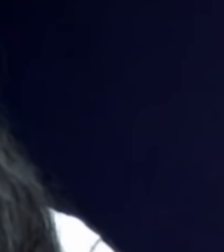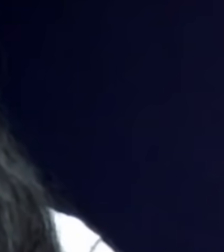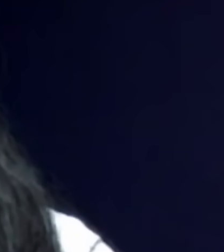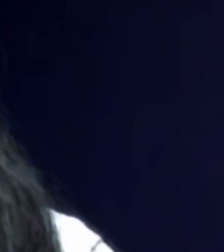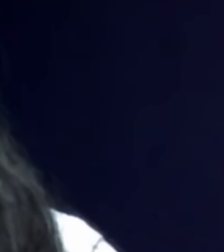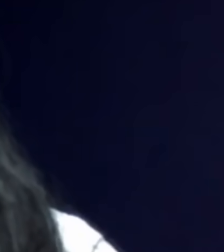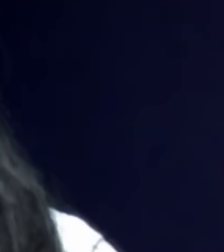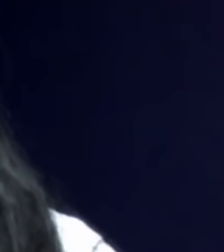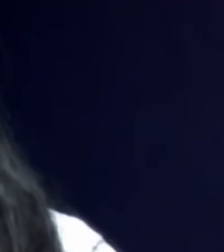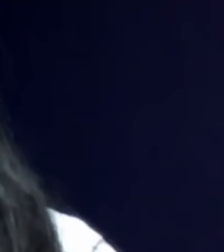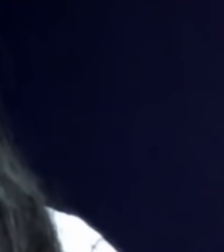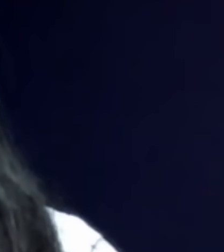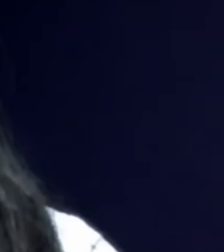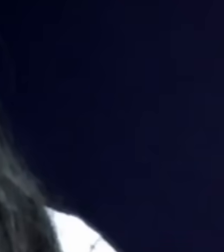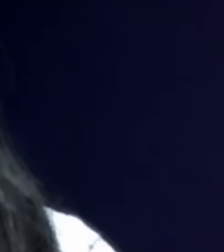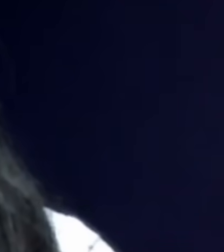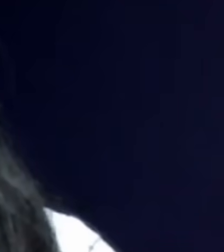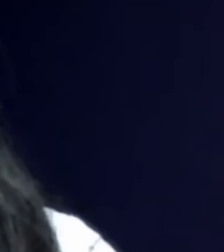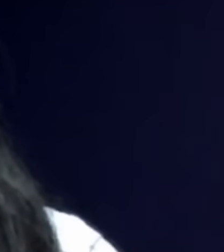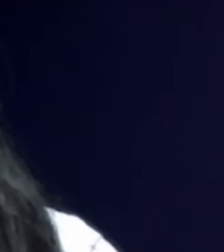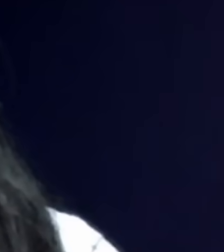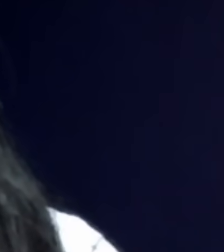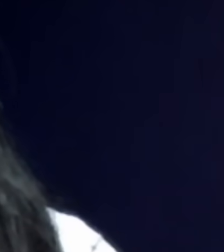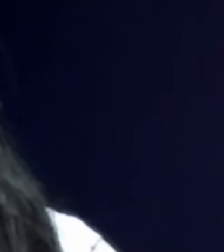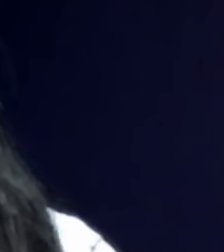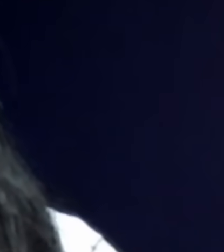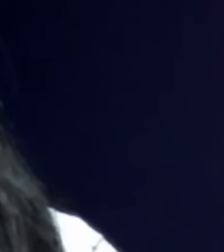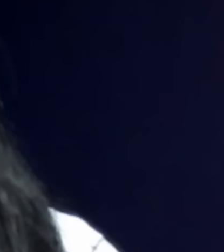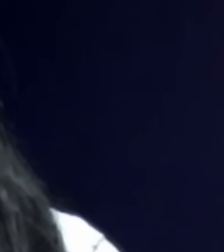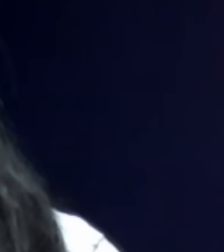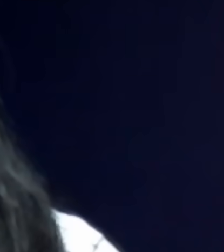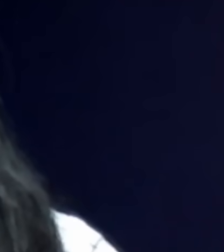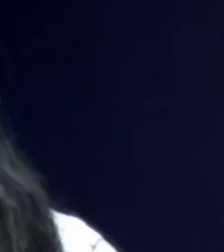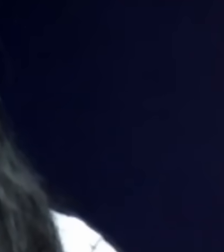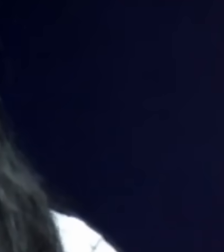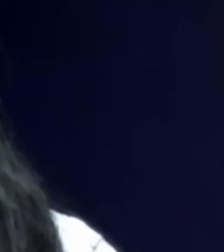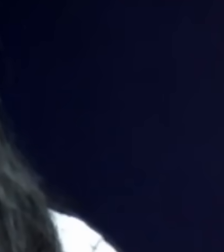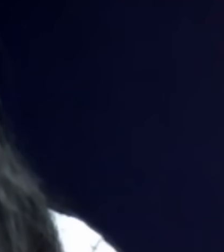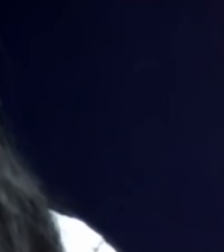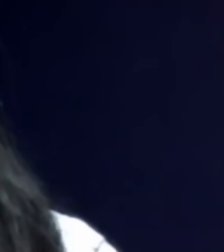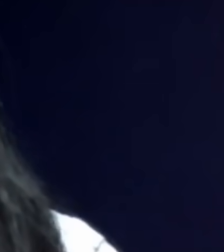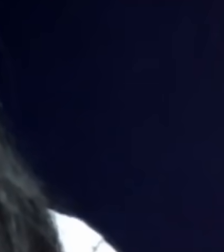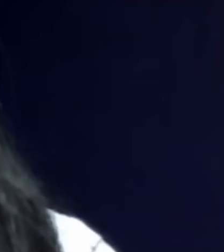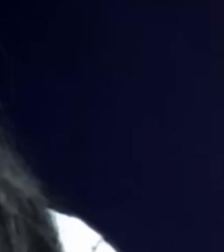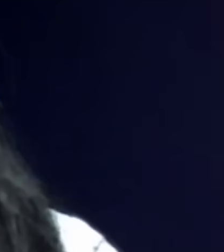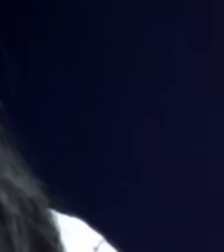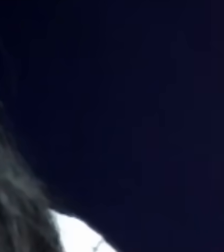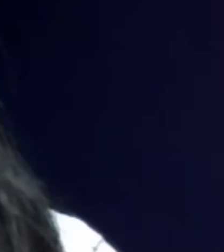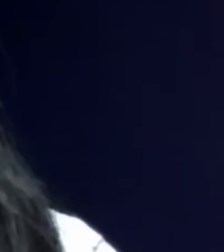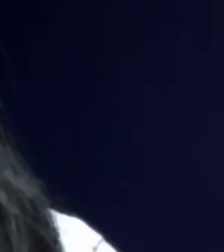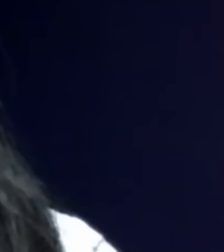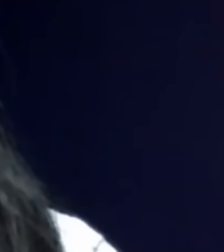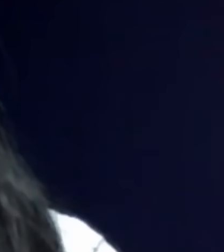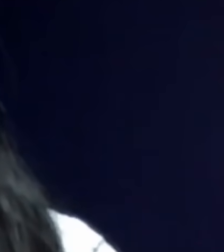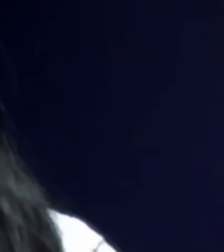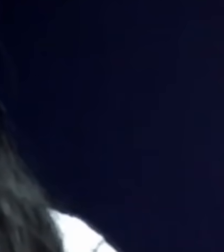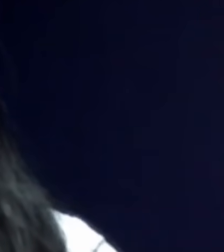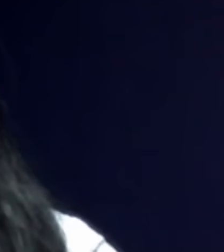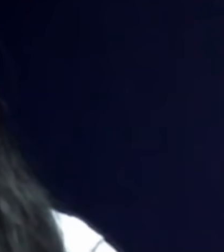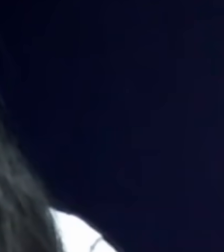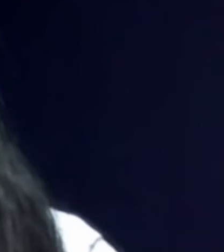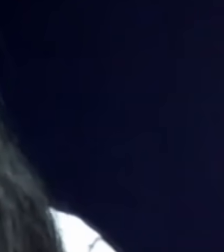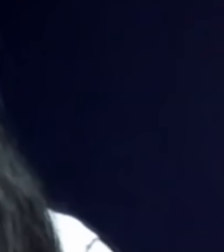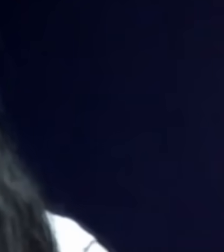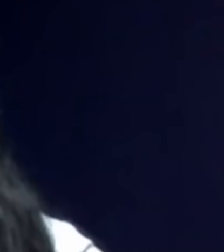este asunto y sobre todo decir, Vicente, que sí es un tema que le atañe directamente al